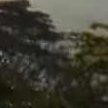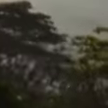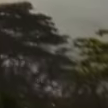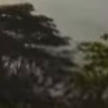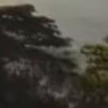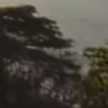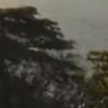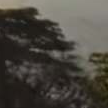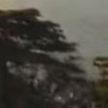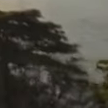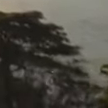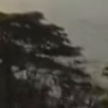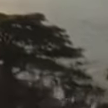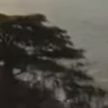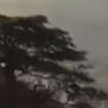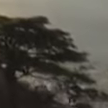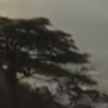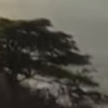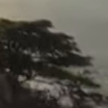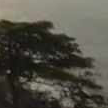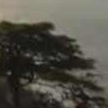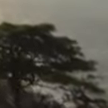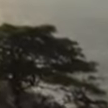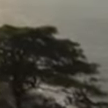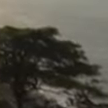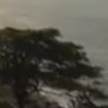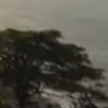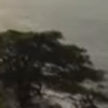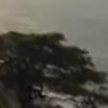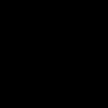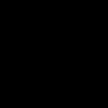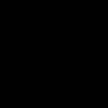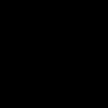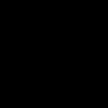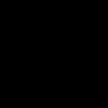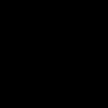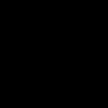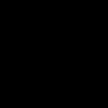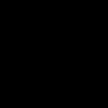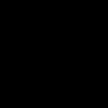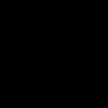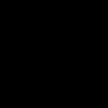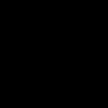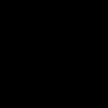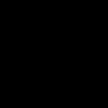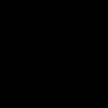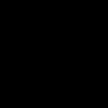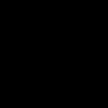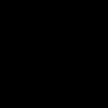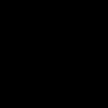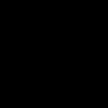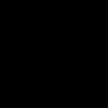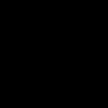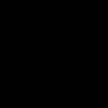Welle. Los domingos a la 1 de la tarde, solo en 13, Costa Rica Televisión.